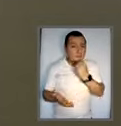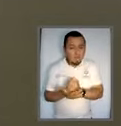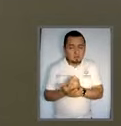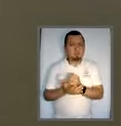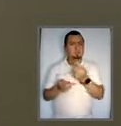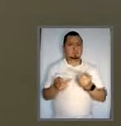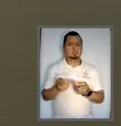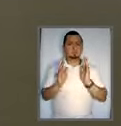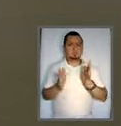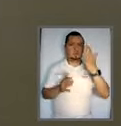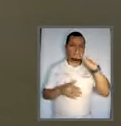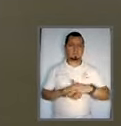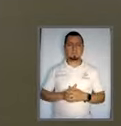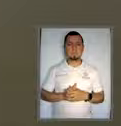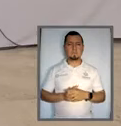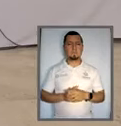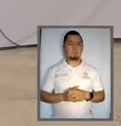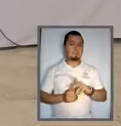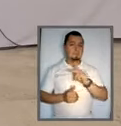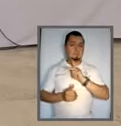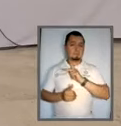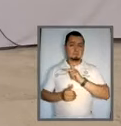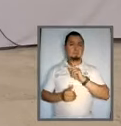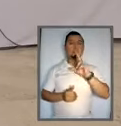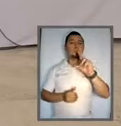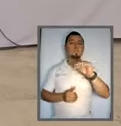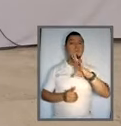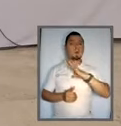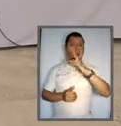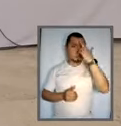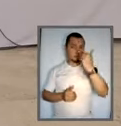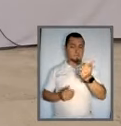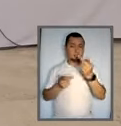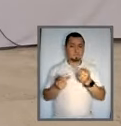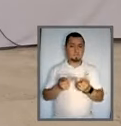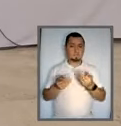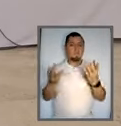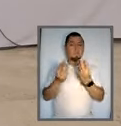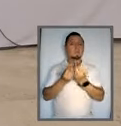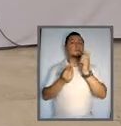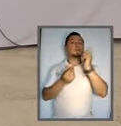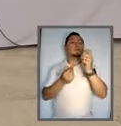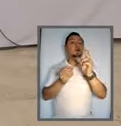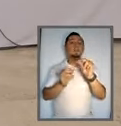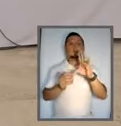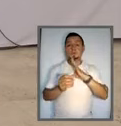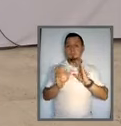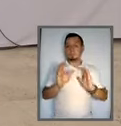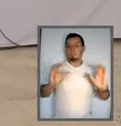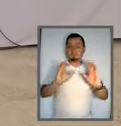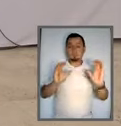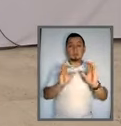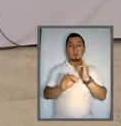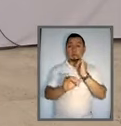está previsto. Lo diría de otra forma, reforzando. No hay razón en decir que porque no tienes una computadora o